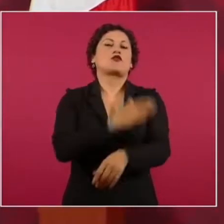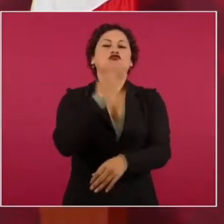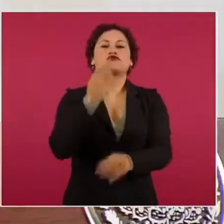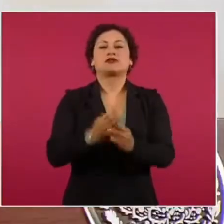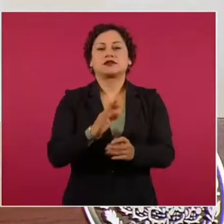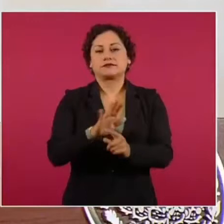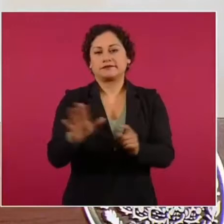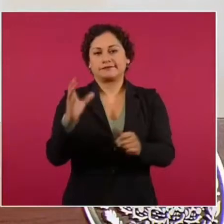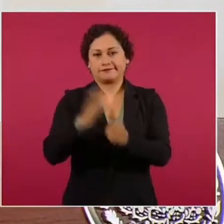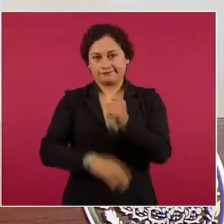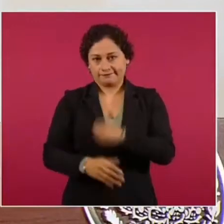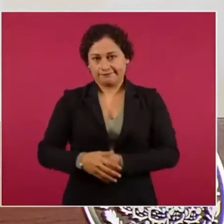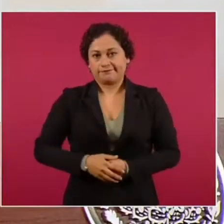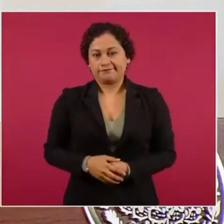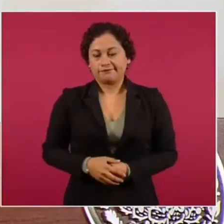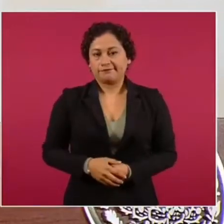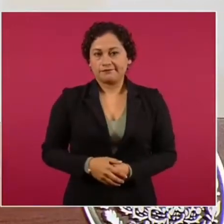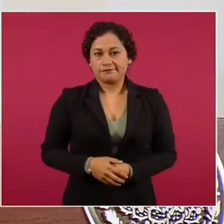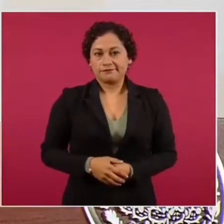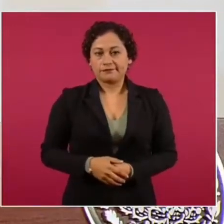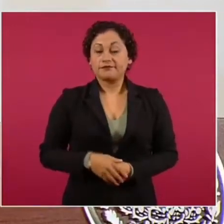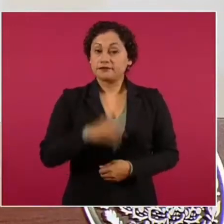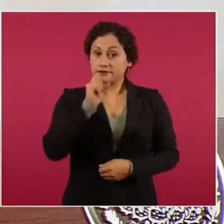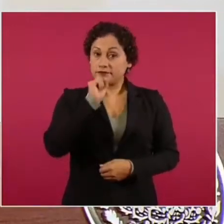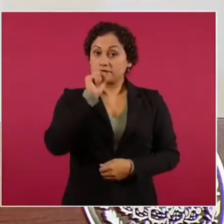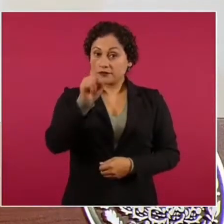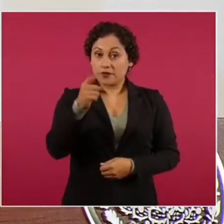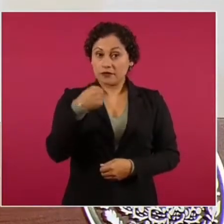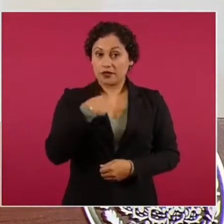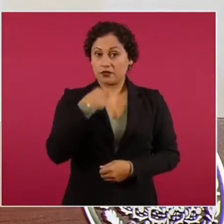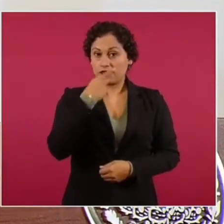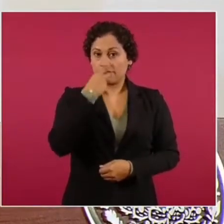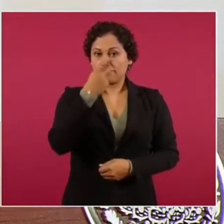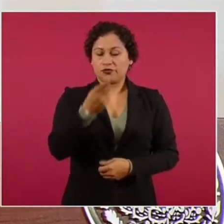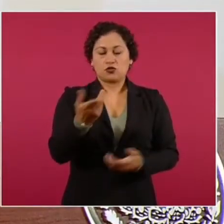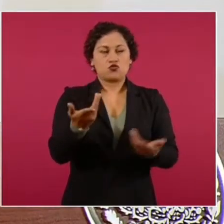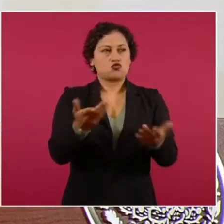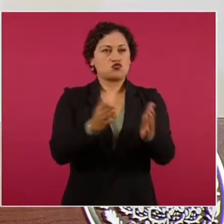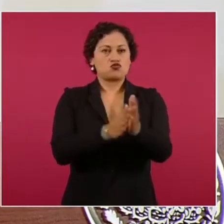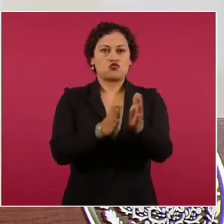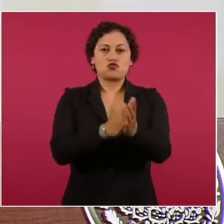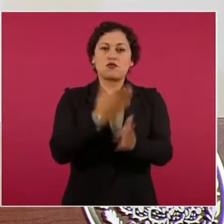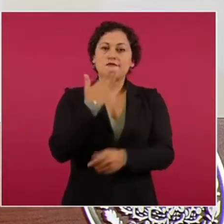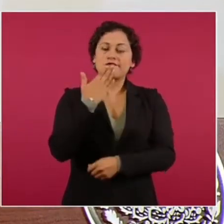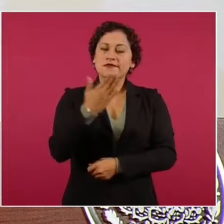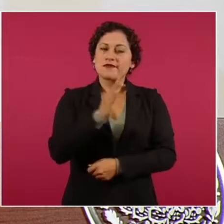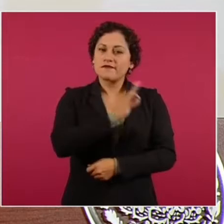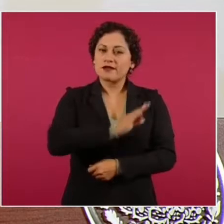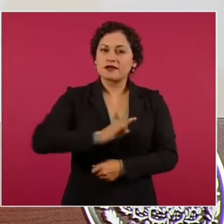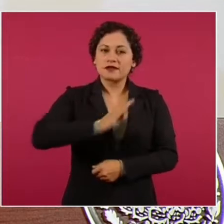También celebro el que se hayan quitado